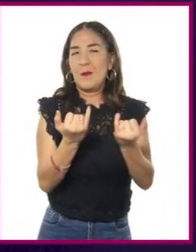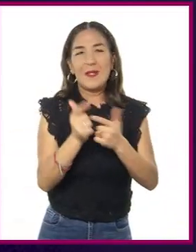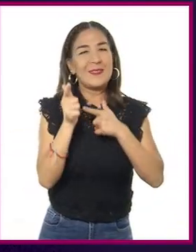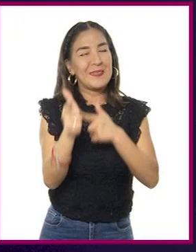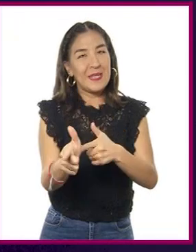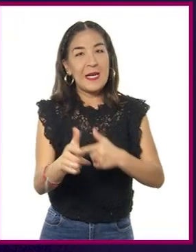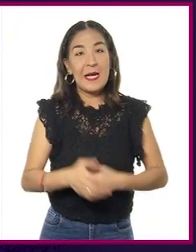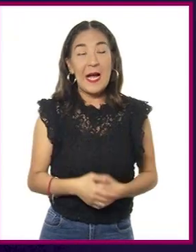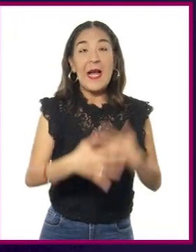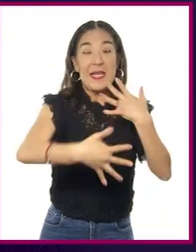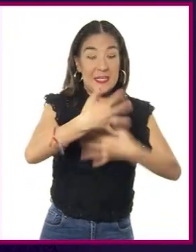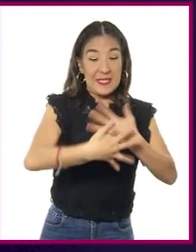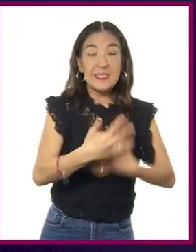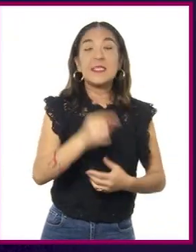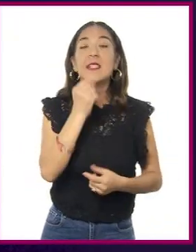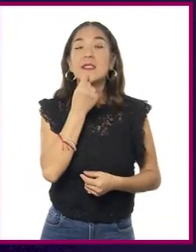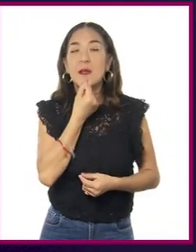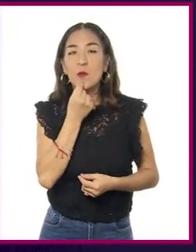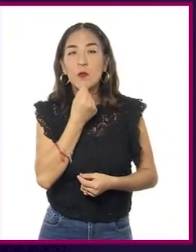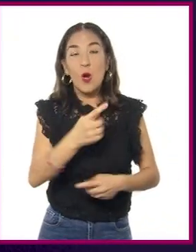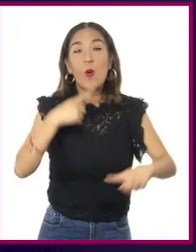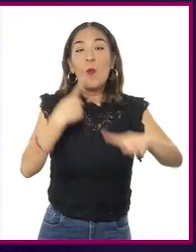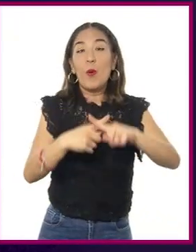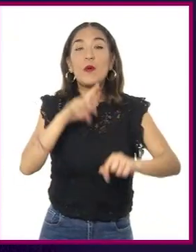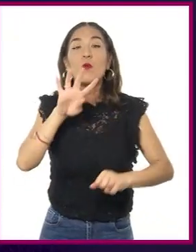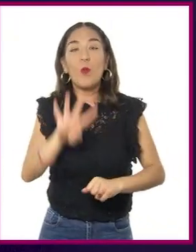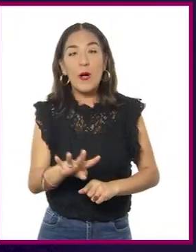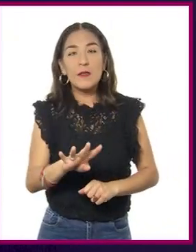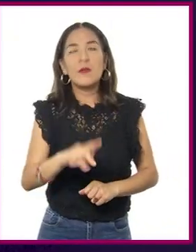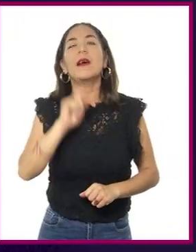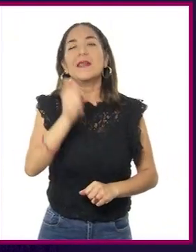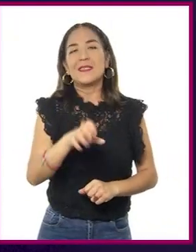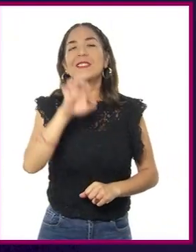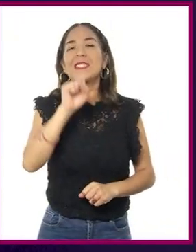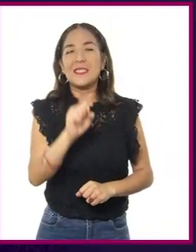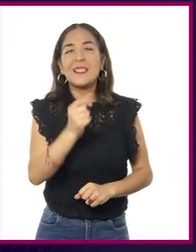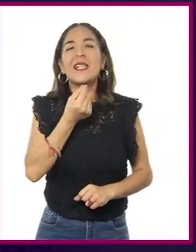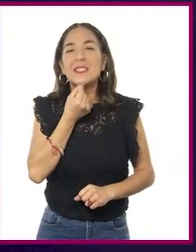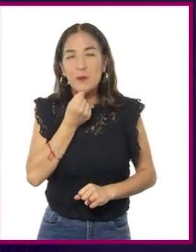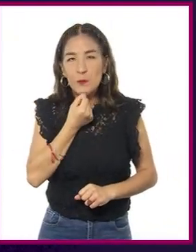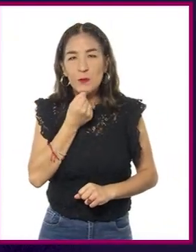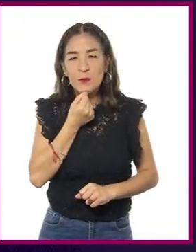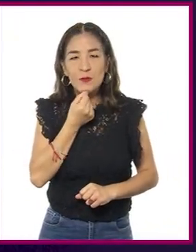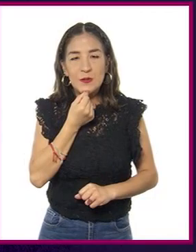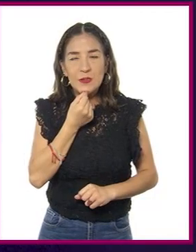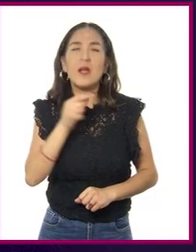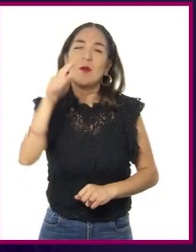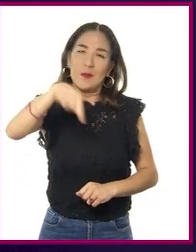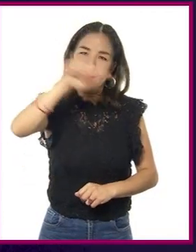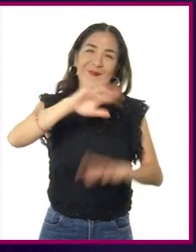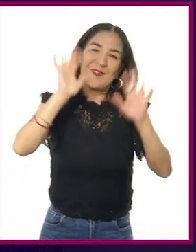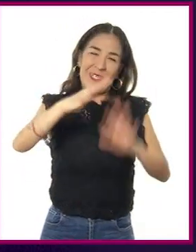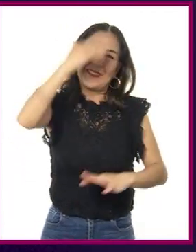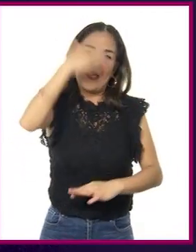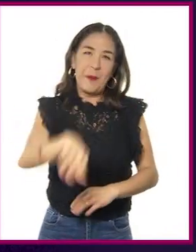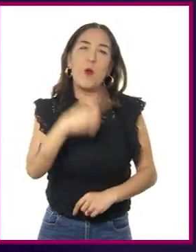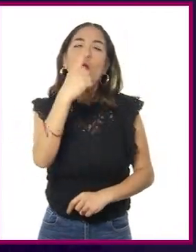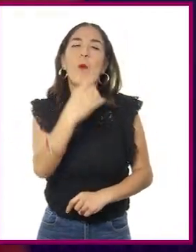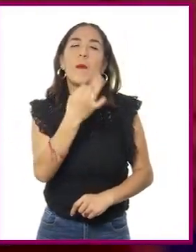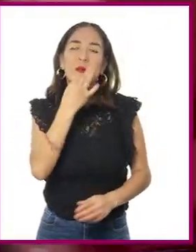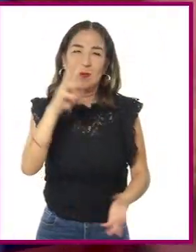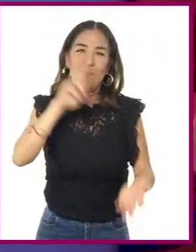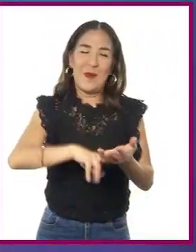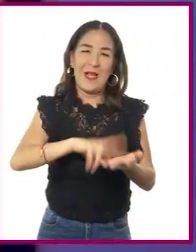Por lo que 15 segundos por 4 son 60 segundos, que ya se sabe equivalen a 1